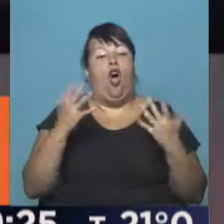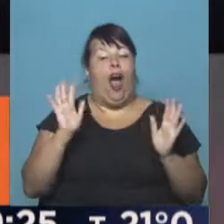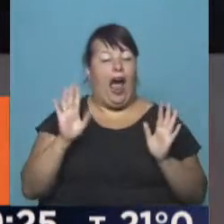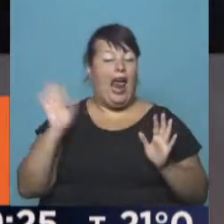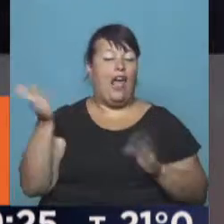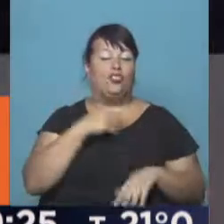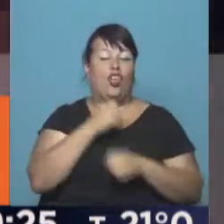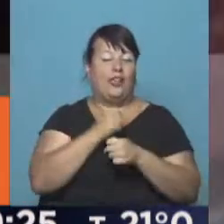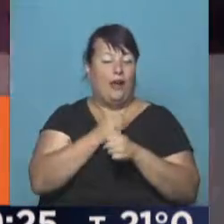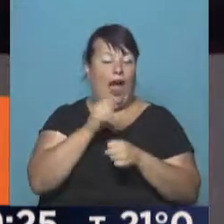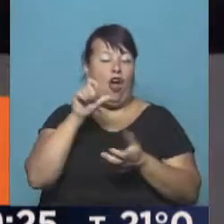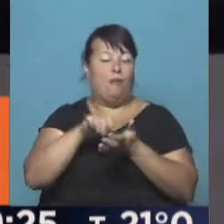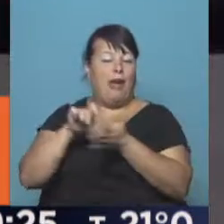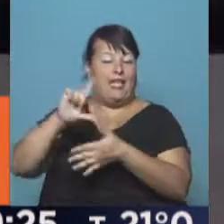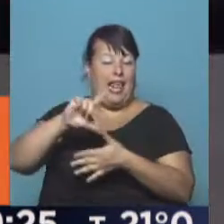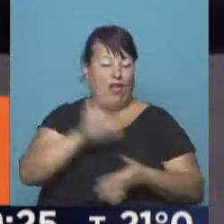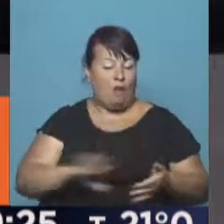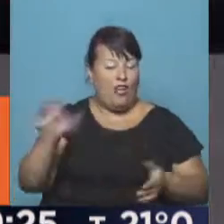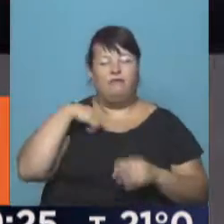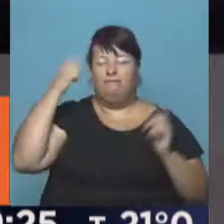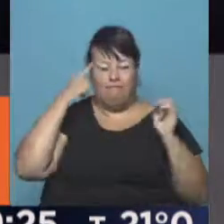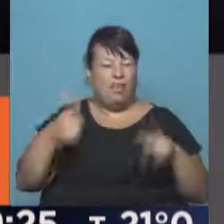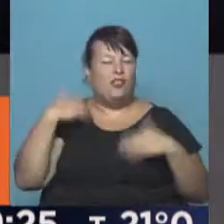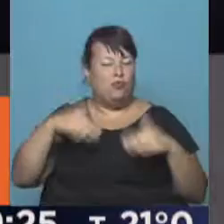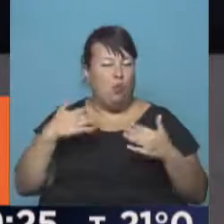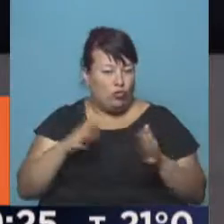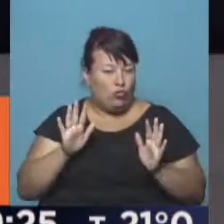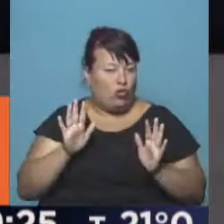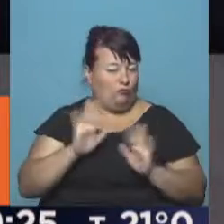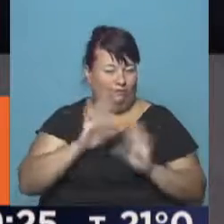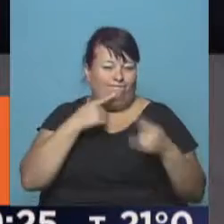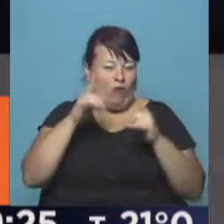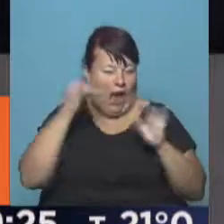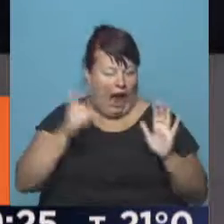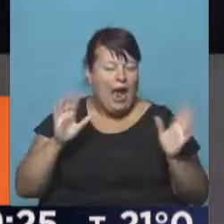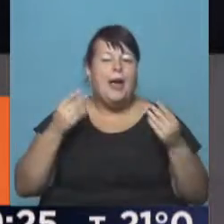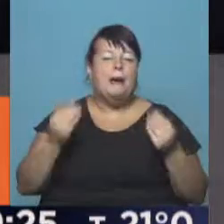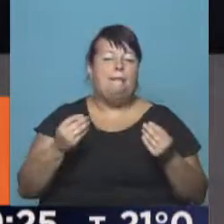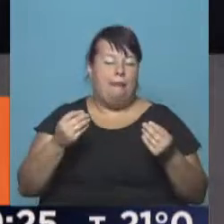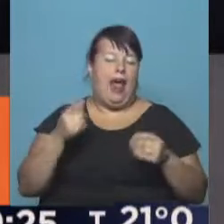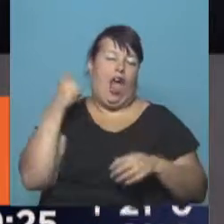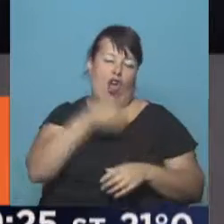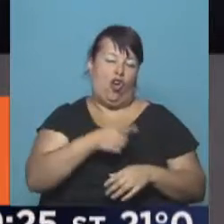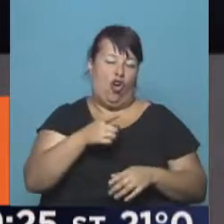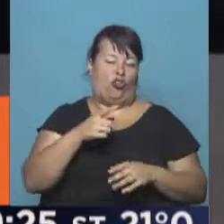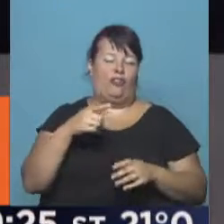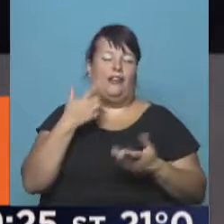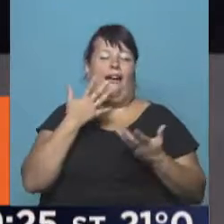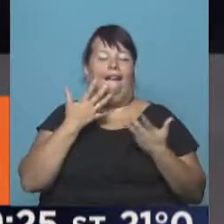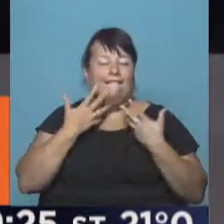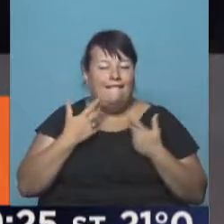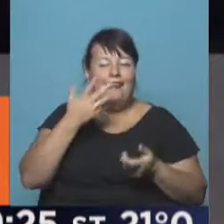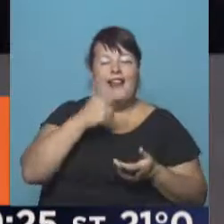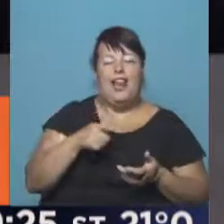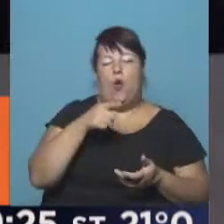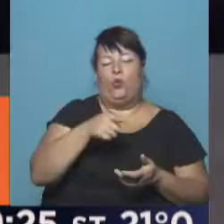toda la acción de los países latinoamericanos, que yo creo que hay mucho de eso que no se puede decir, es para evitar que le agarre la tentación